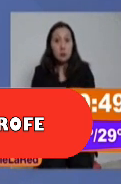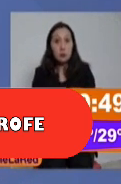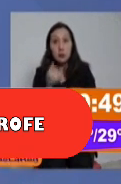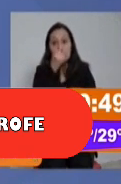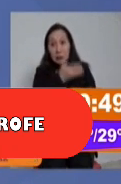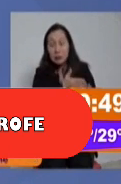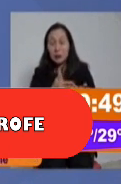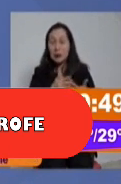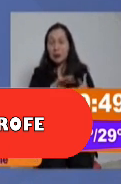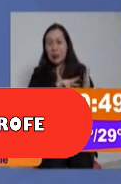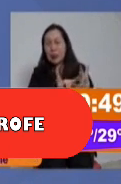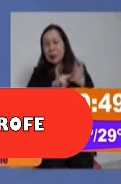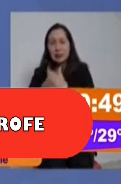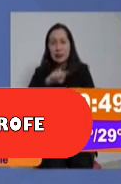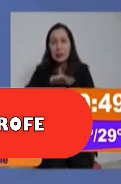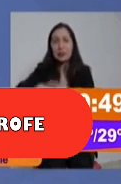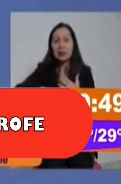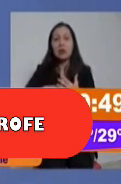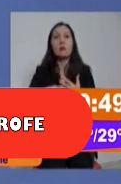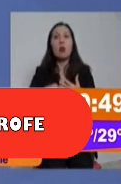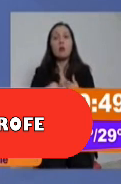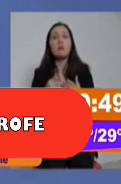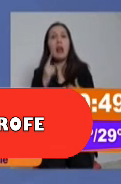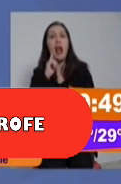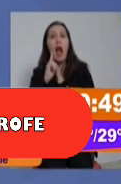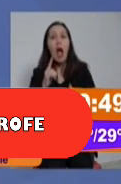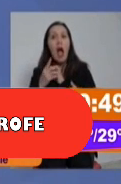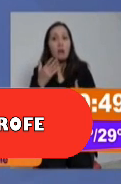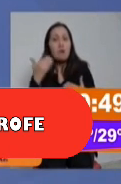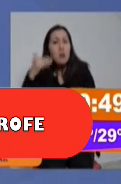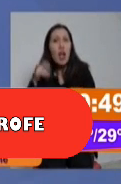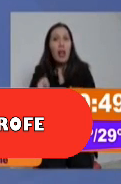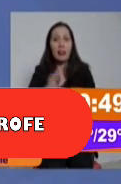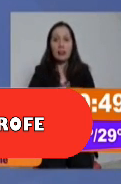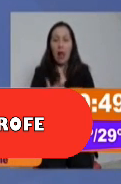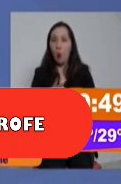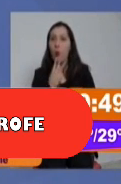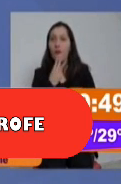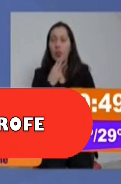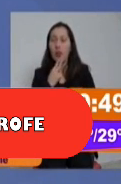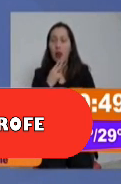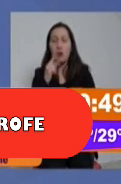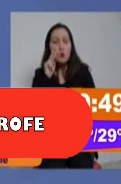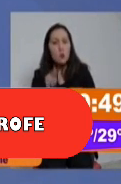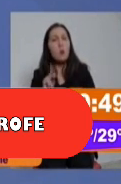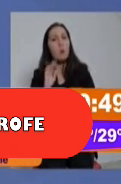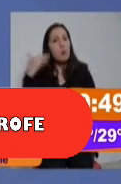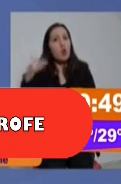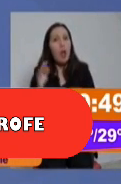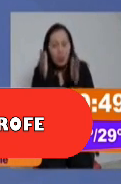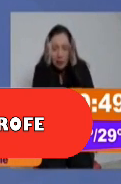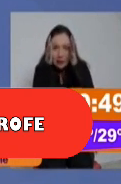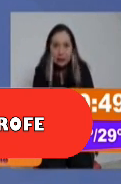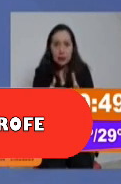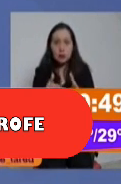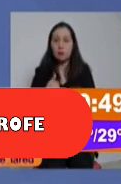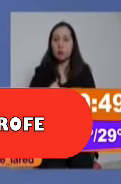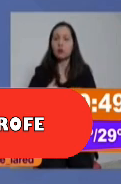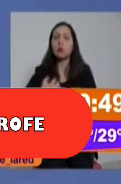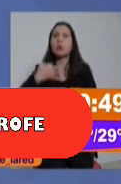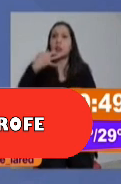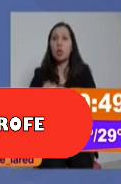tiempos de crisis en que está en juego la salud y la vida de los chilenos, estoy